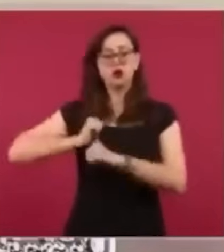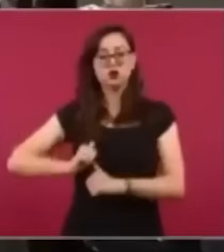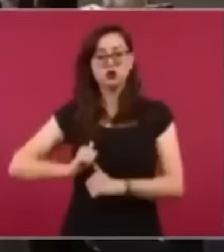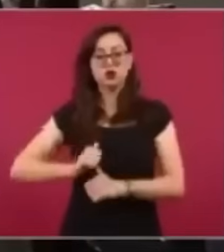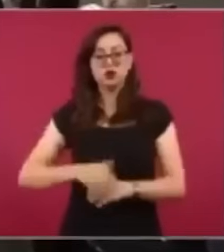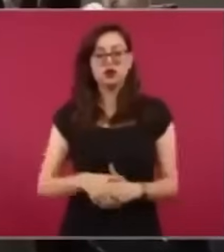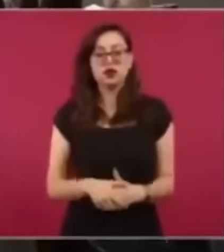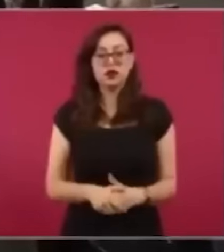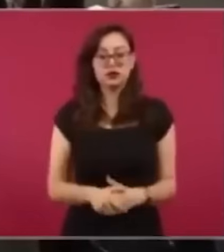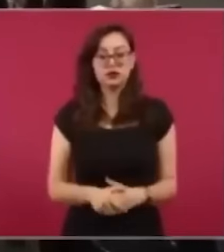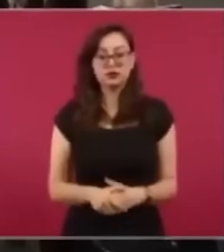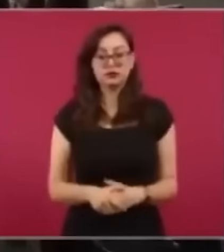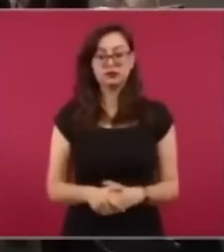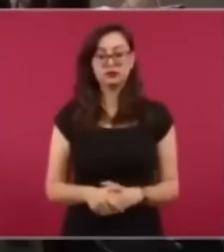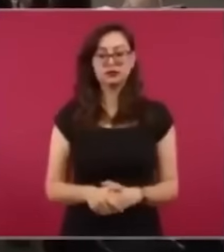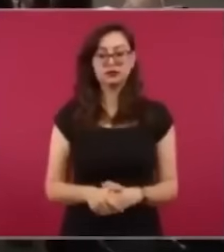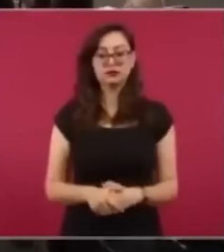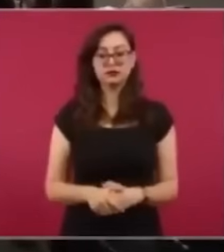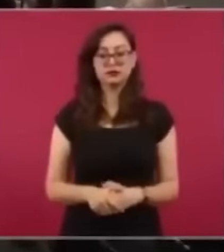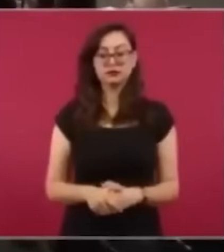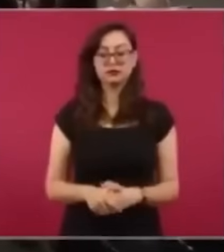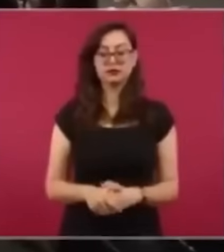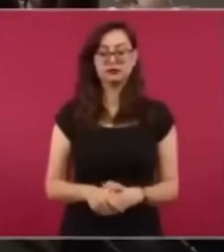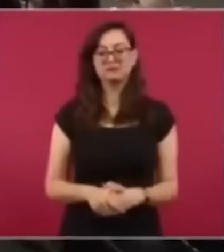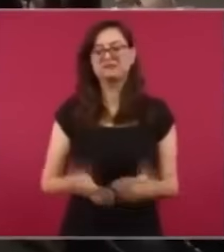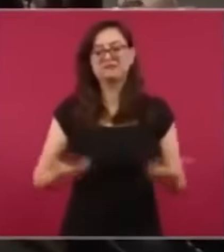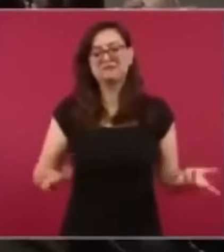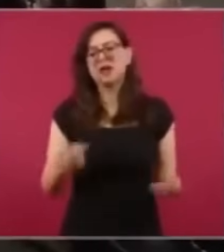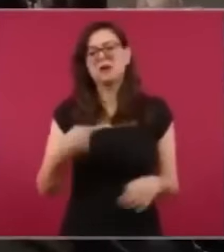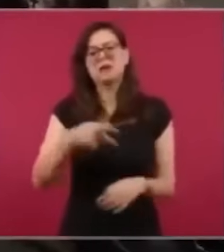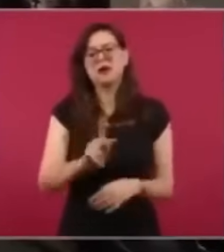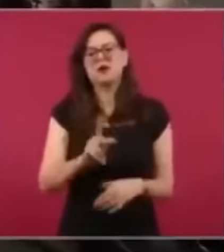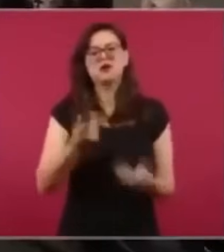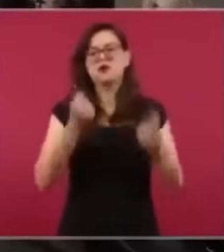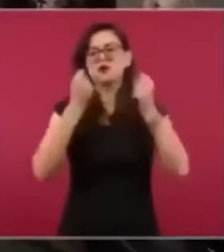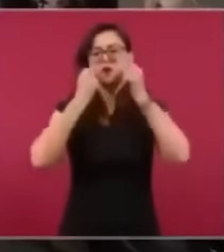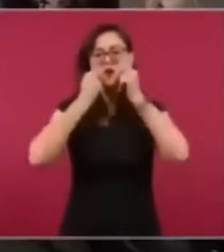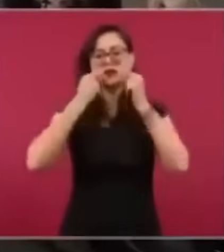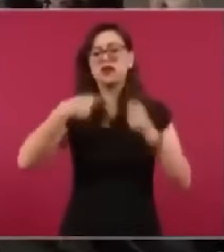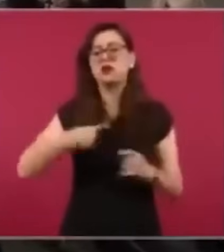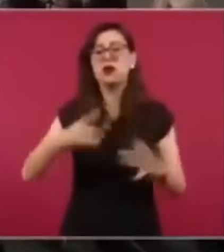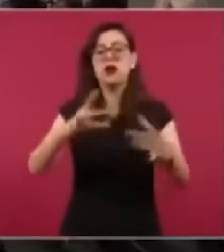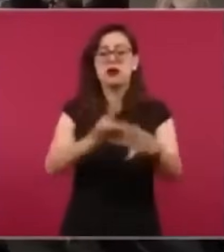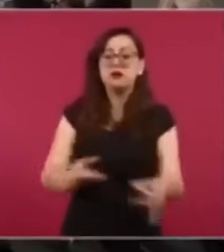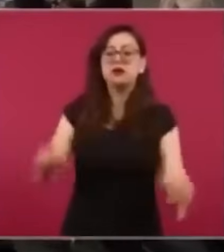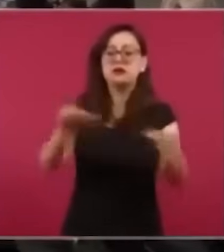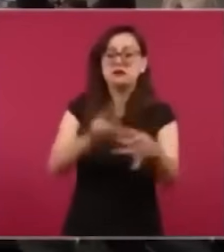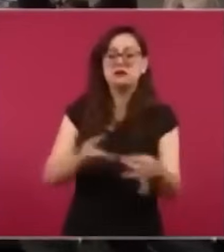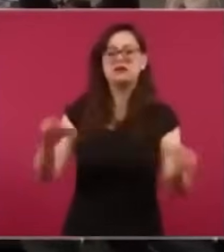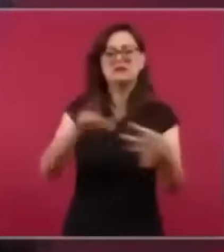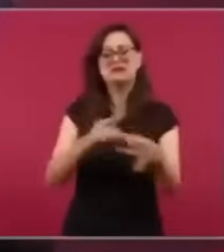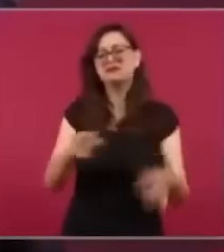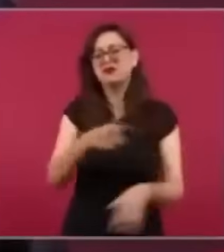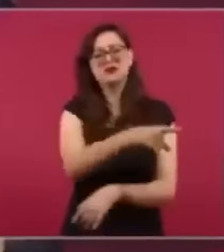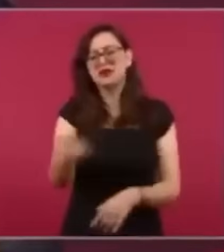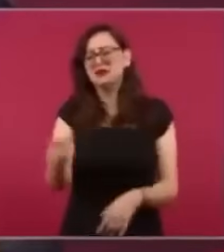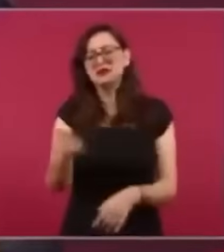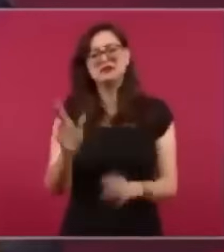no nos vamos a poder poner de acuerdo porque Animal